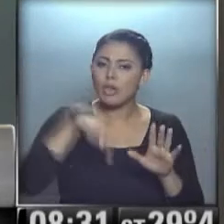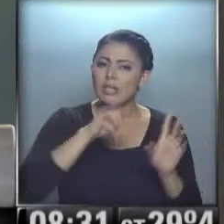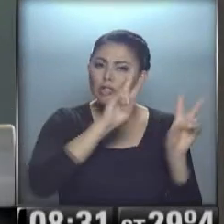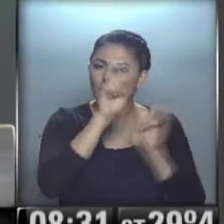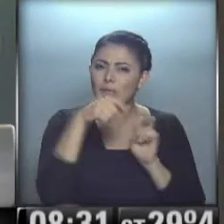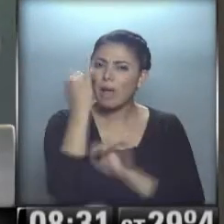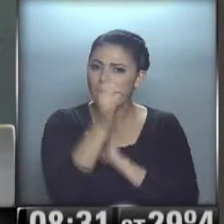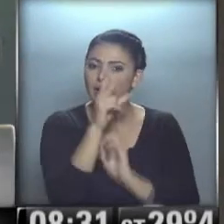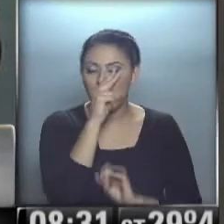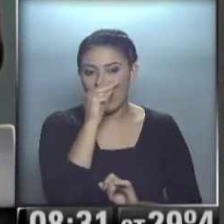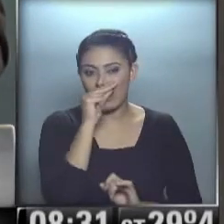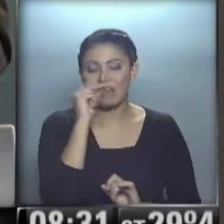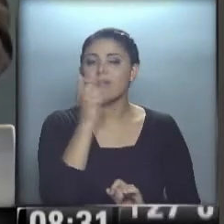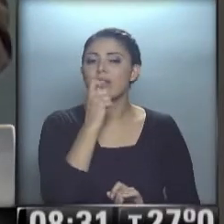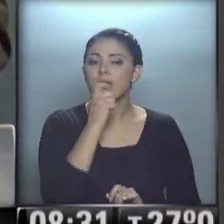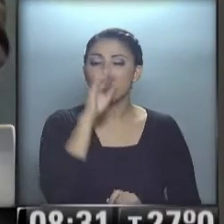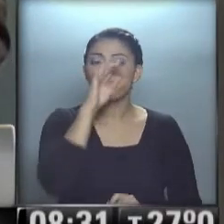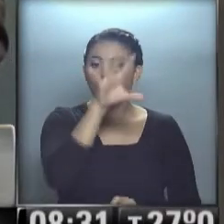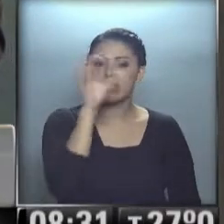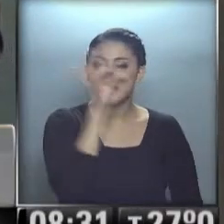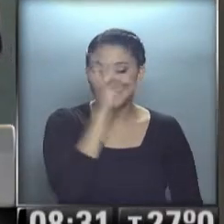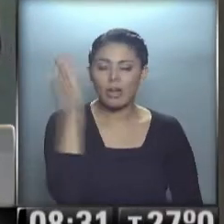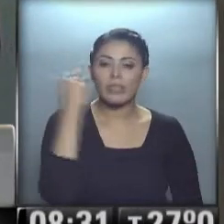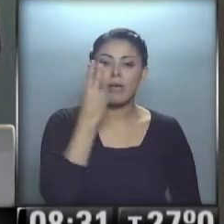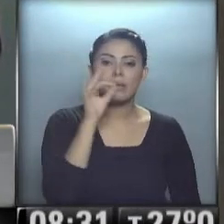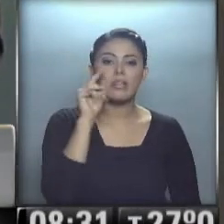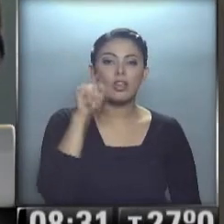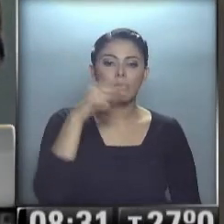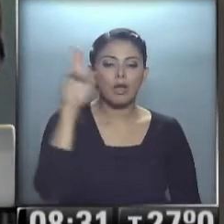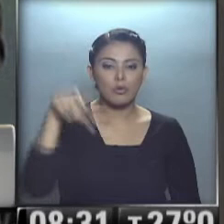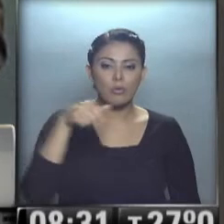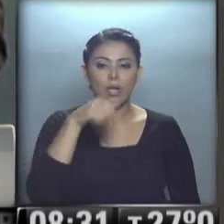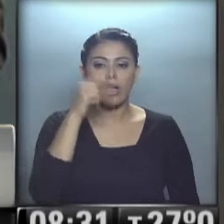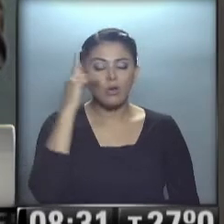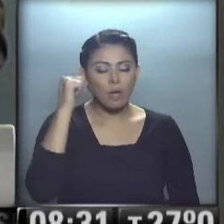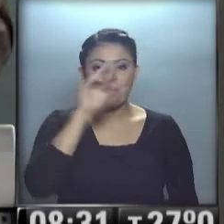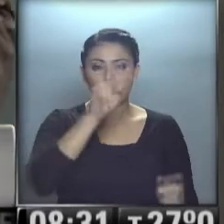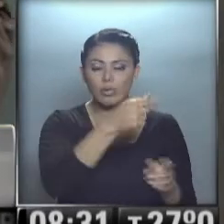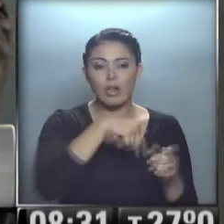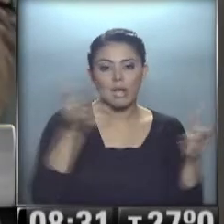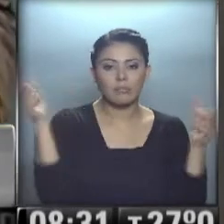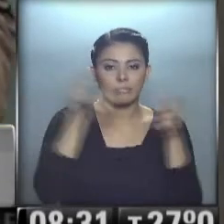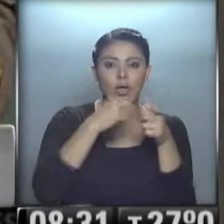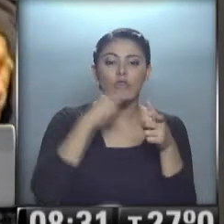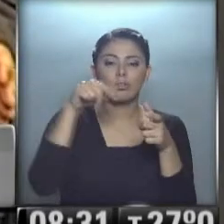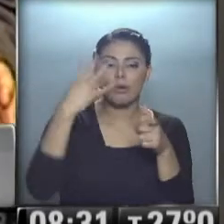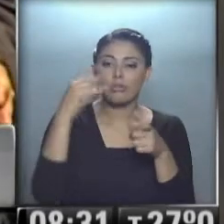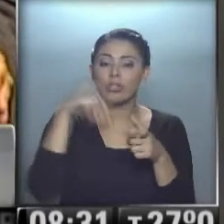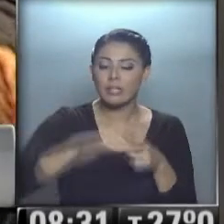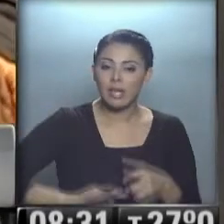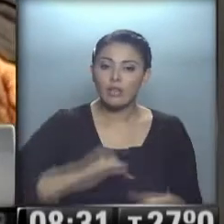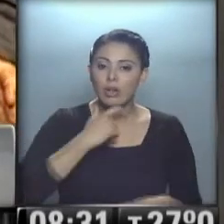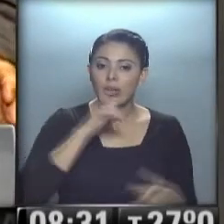Argentina. No se habla, por ejemplo, que en la provincia del Chaco había 20,9 por mil de mortalidad infantil, bajó a 11,4, y la tendencia este año es a